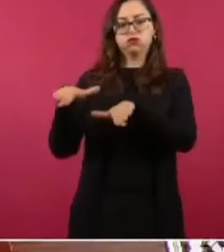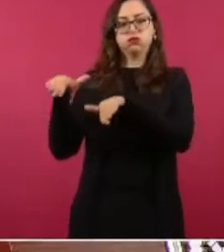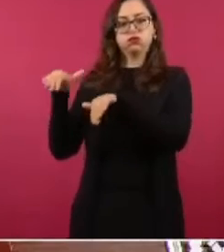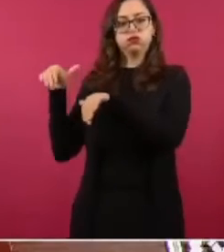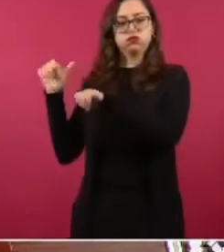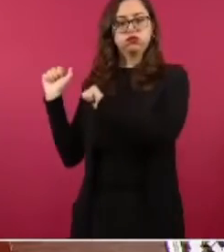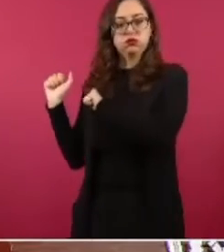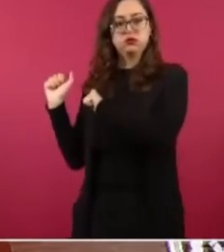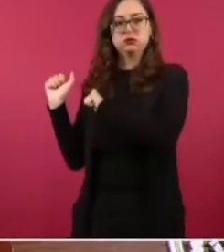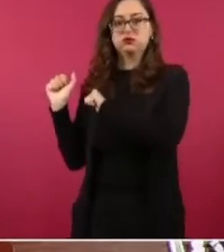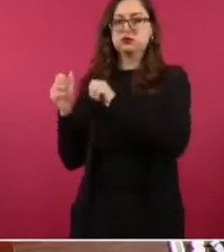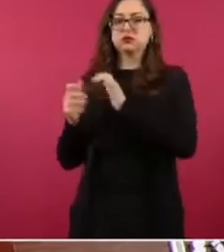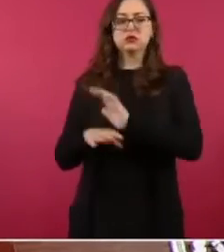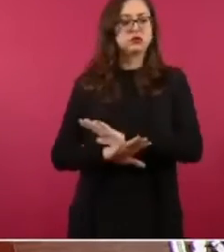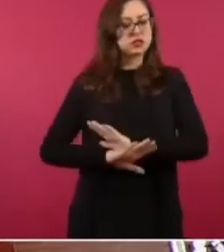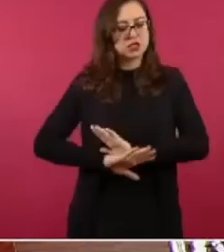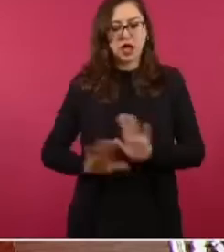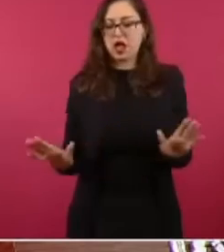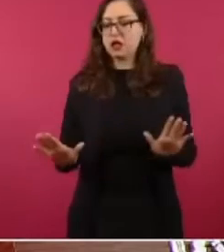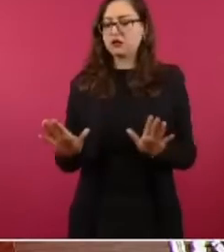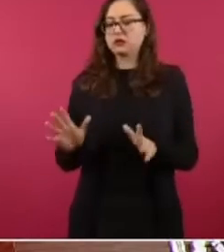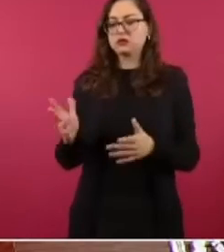los soldados y los marinos.